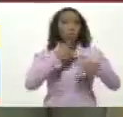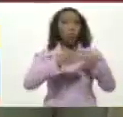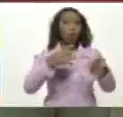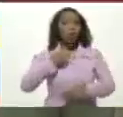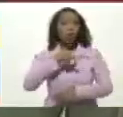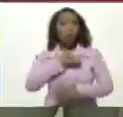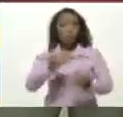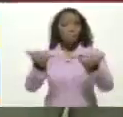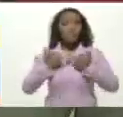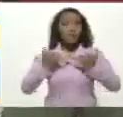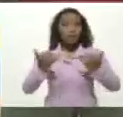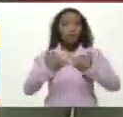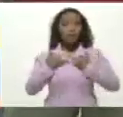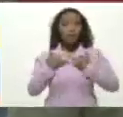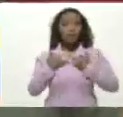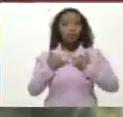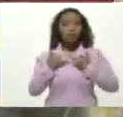nosotros mismos